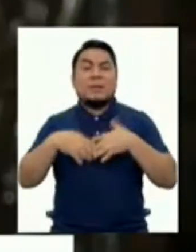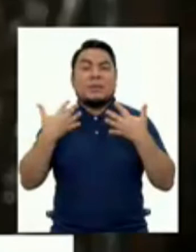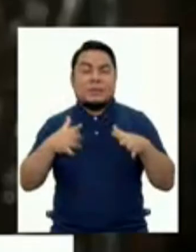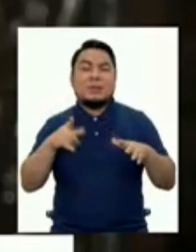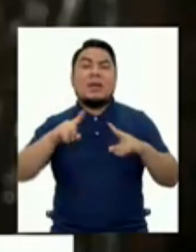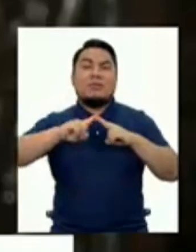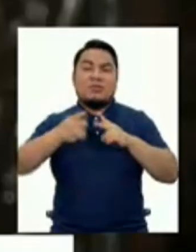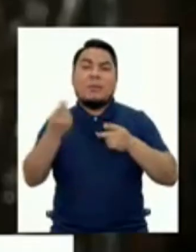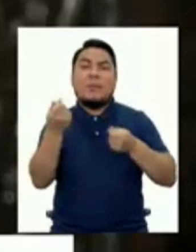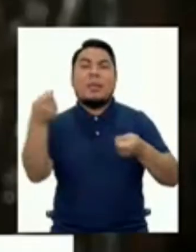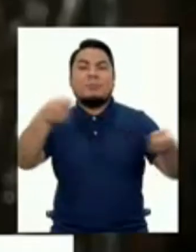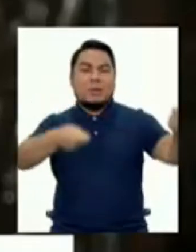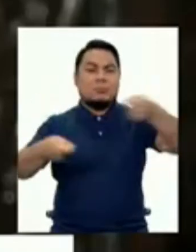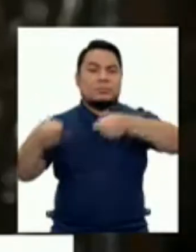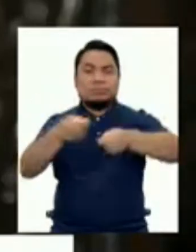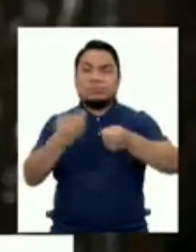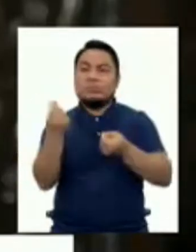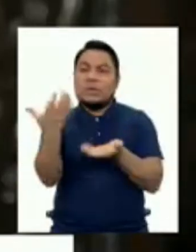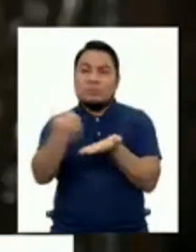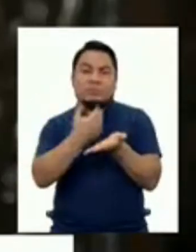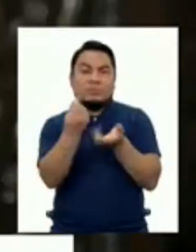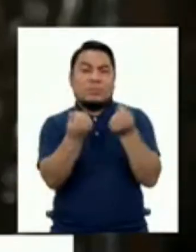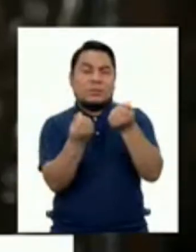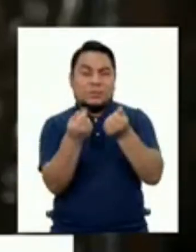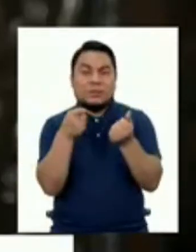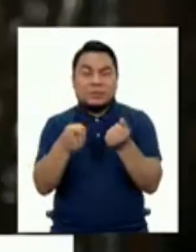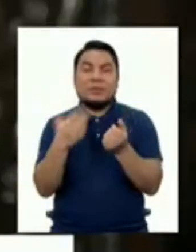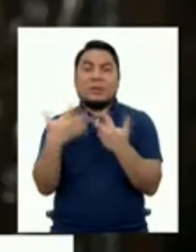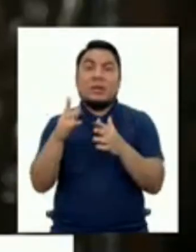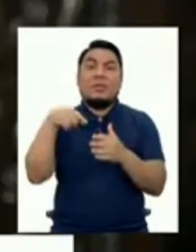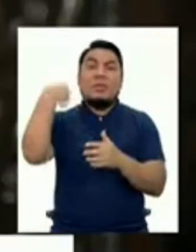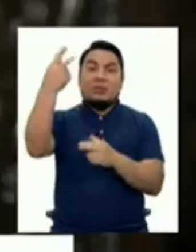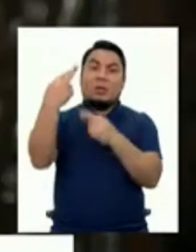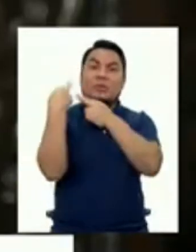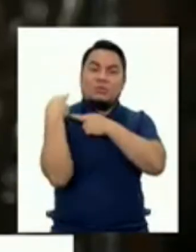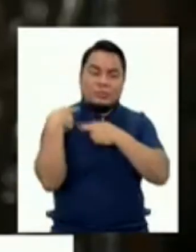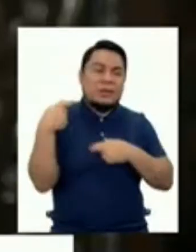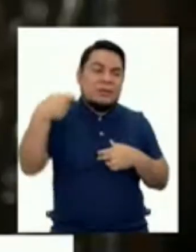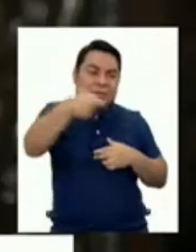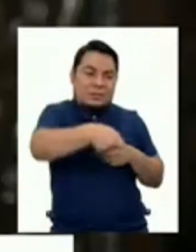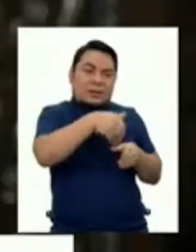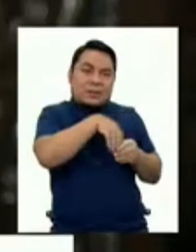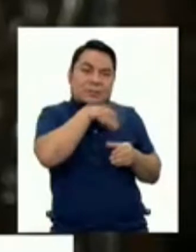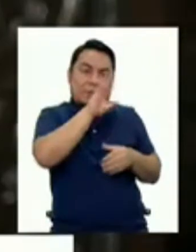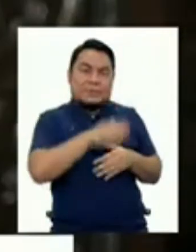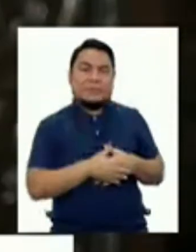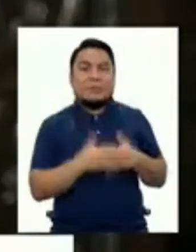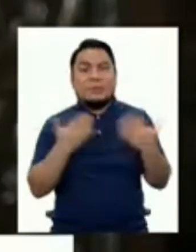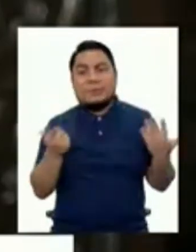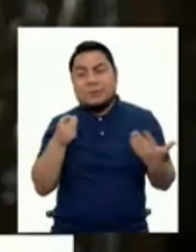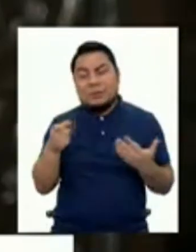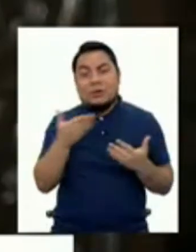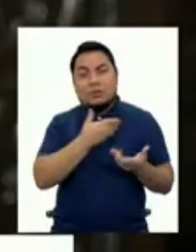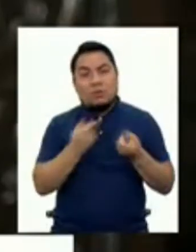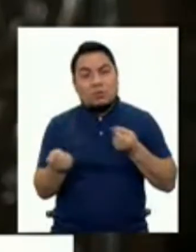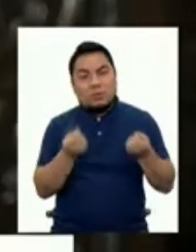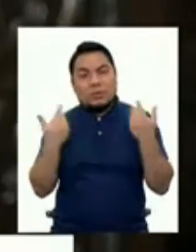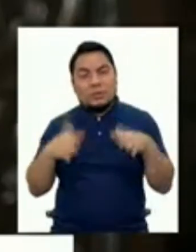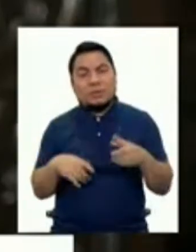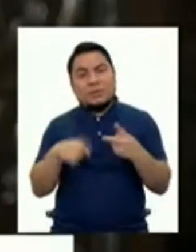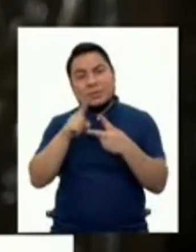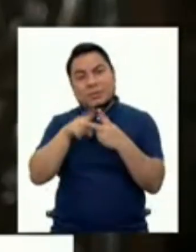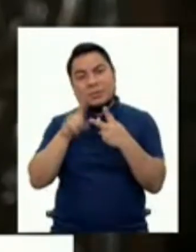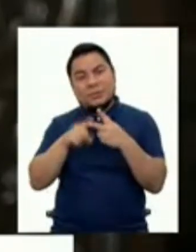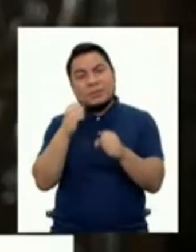más ingresos y puedan cumplir sus obligaciones con las microfinancieras. De todas maneras, el gobierno ha diseñado dos líneas